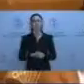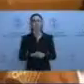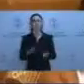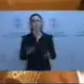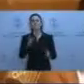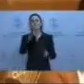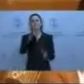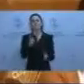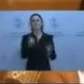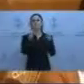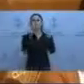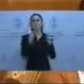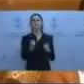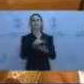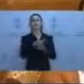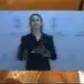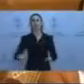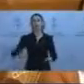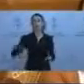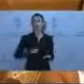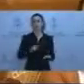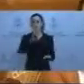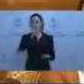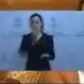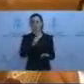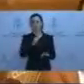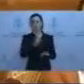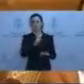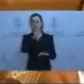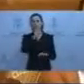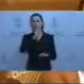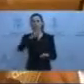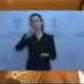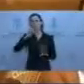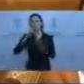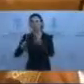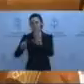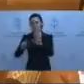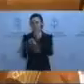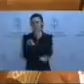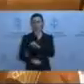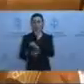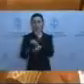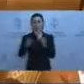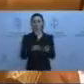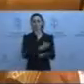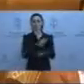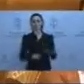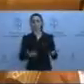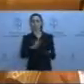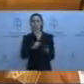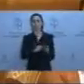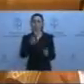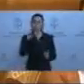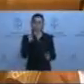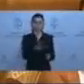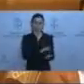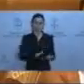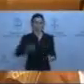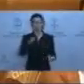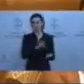cargo toma posesión en el año 2006, en agosto, y cesa en el cargo en el 2012.